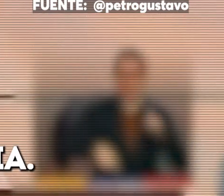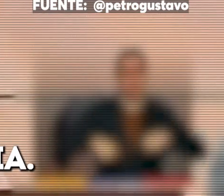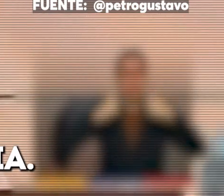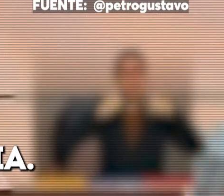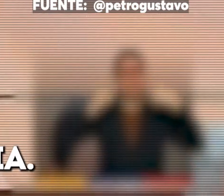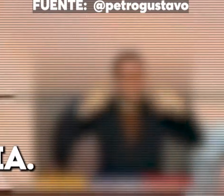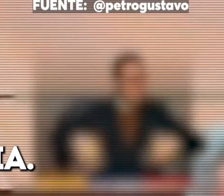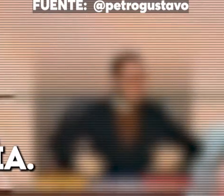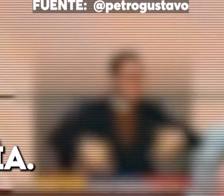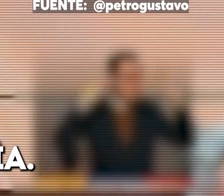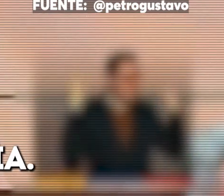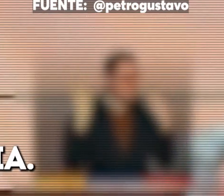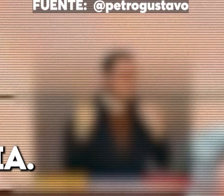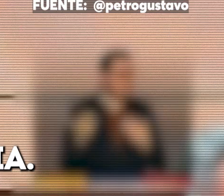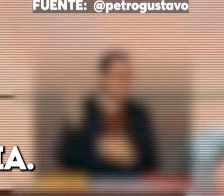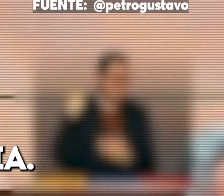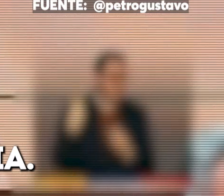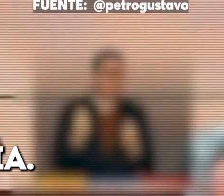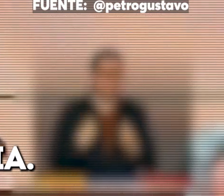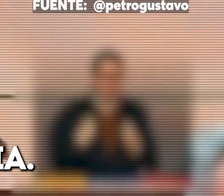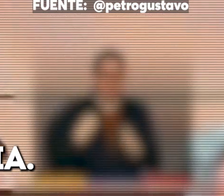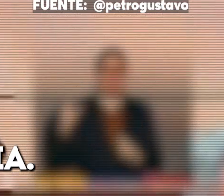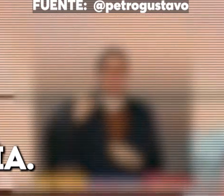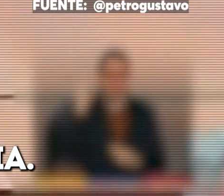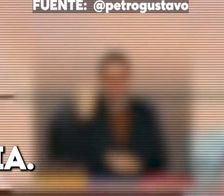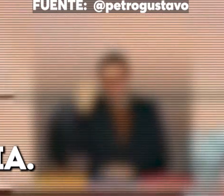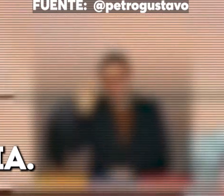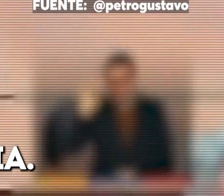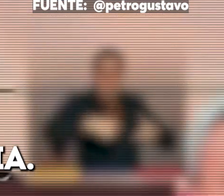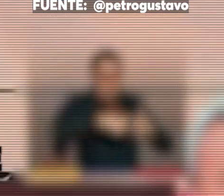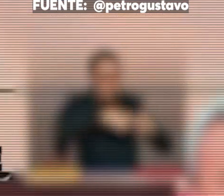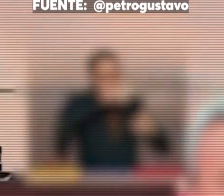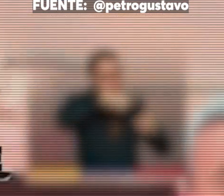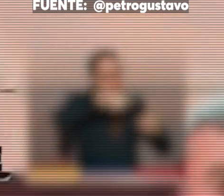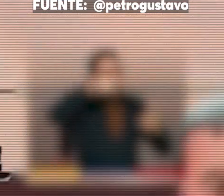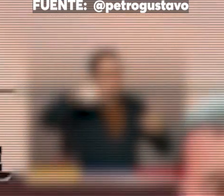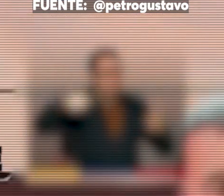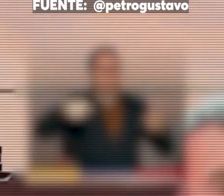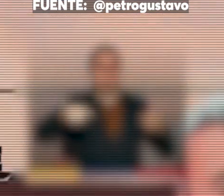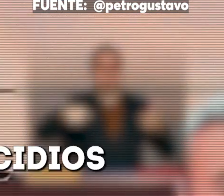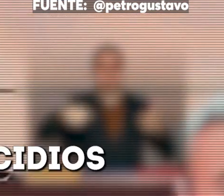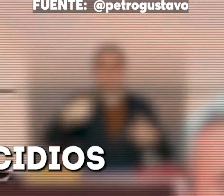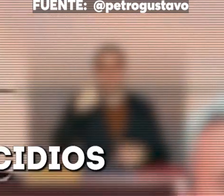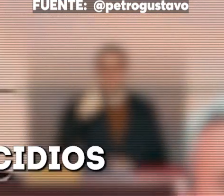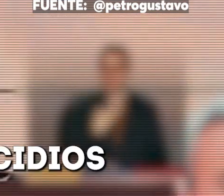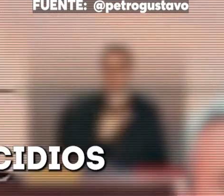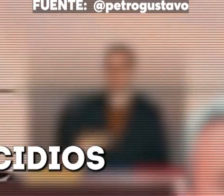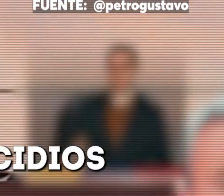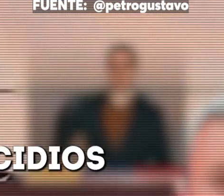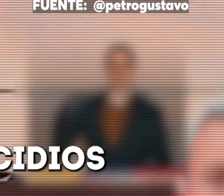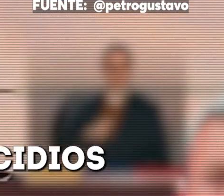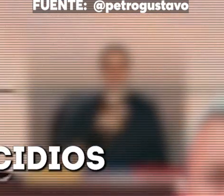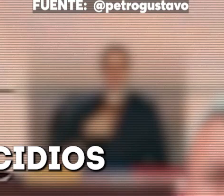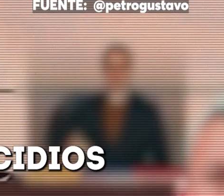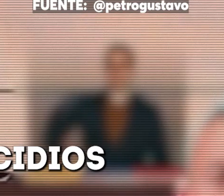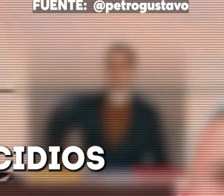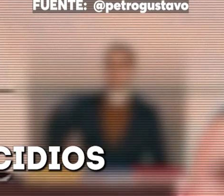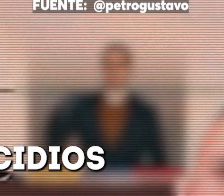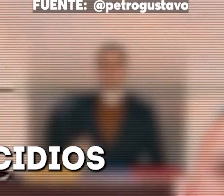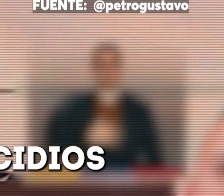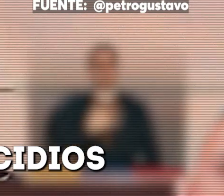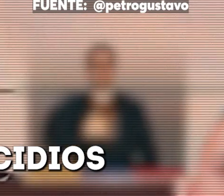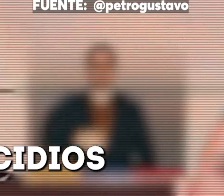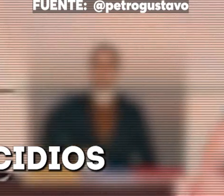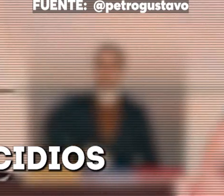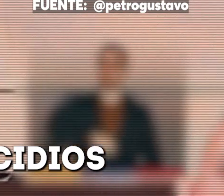popularidades, indudablemente, lo vivimos también en Colombia. El presidente de El Salvador se siente orgulloso porque redujo